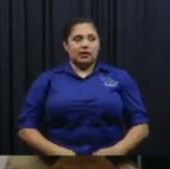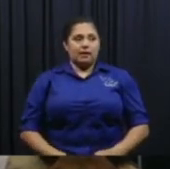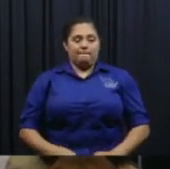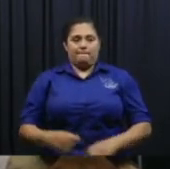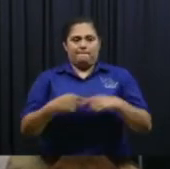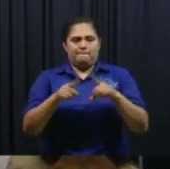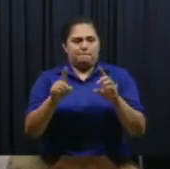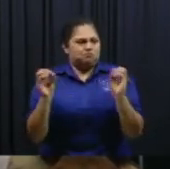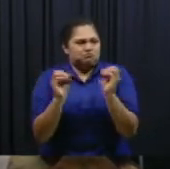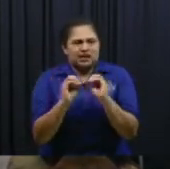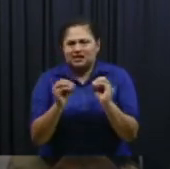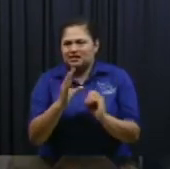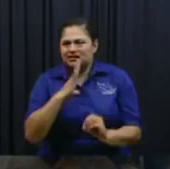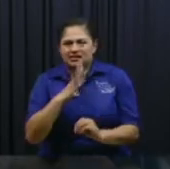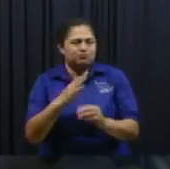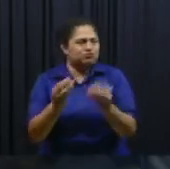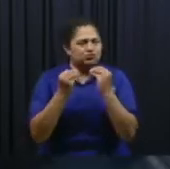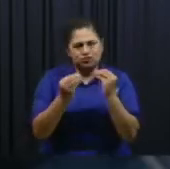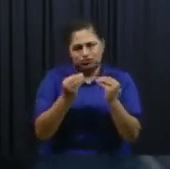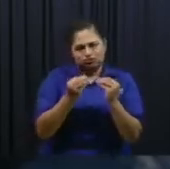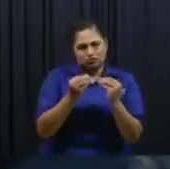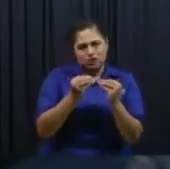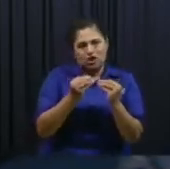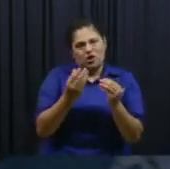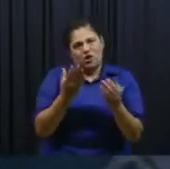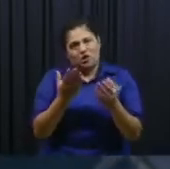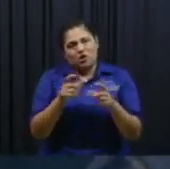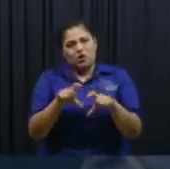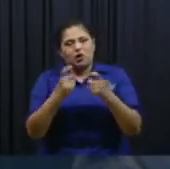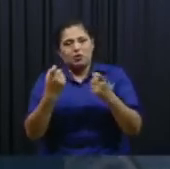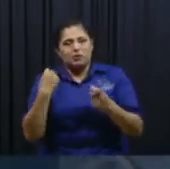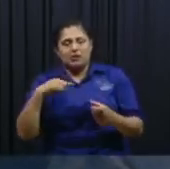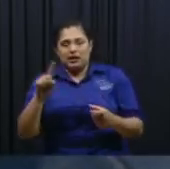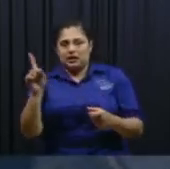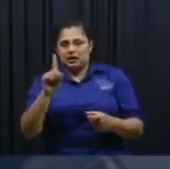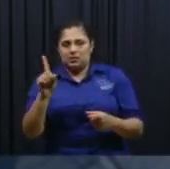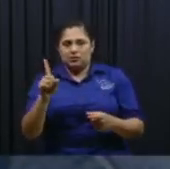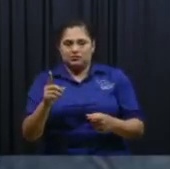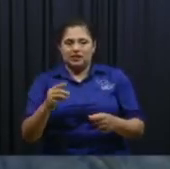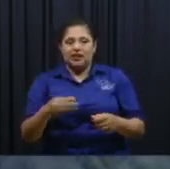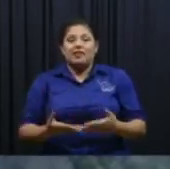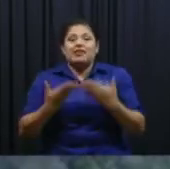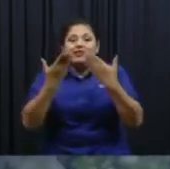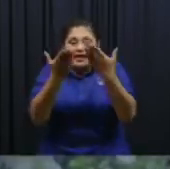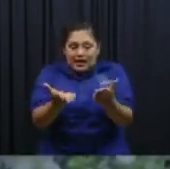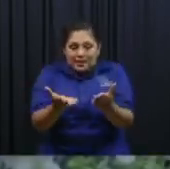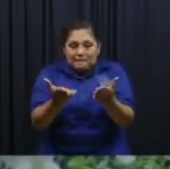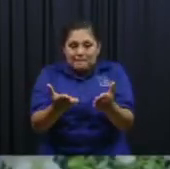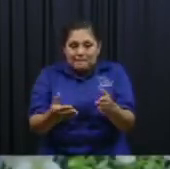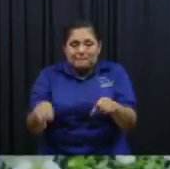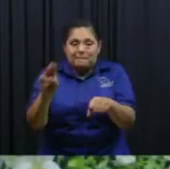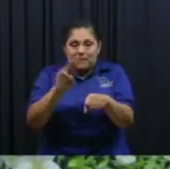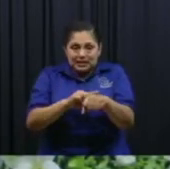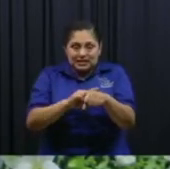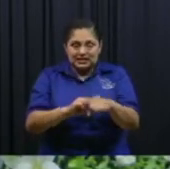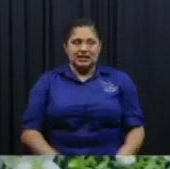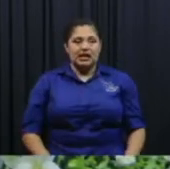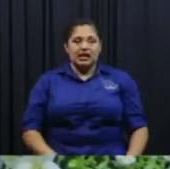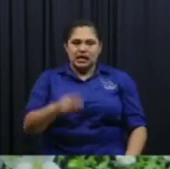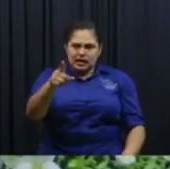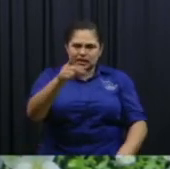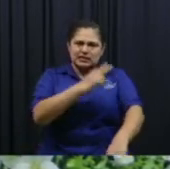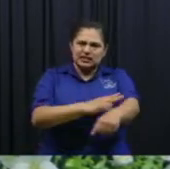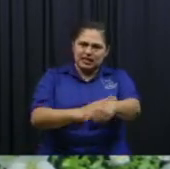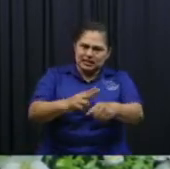nadie tiene tanto como para que no lo puedan sobreabundar Y esa es la herencia que Dios nos quiere dar